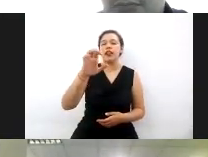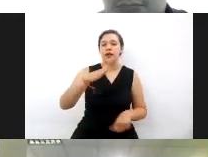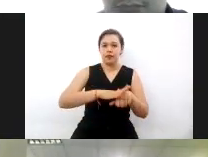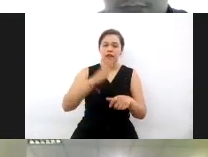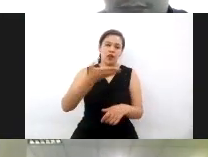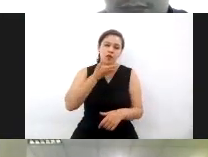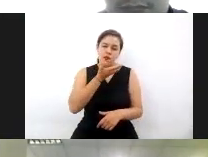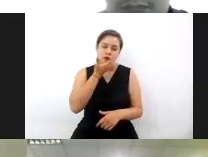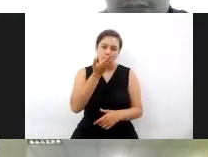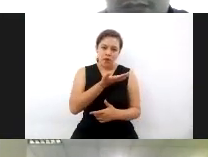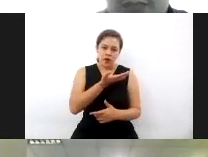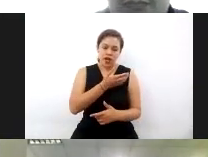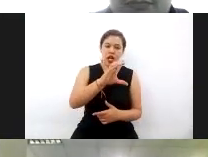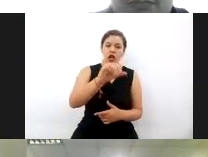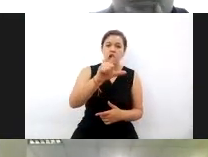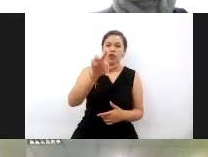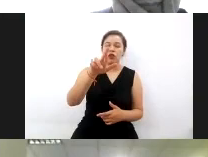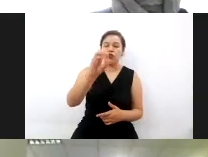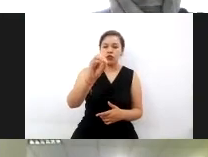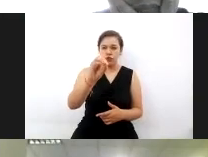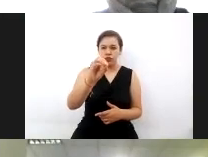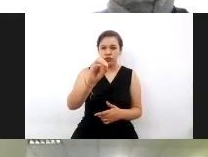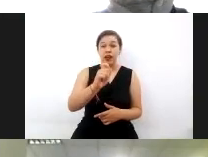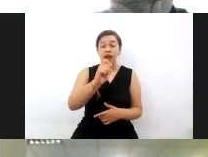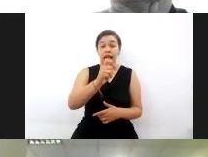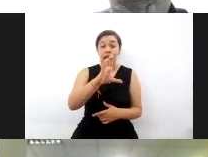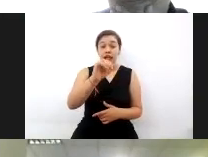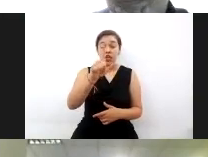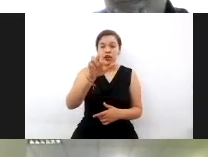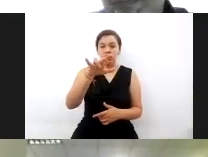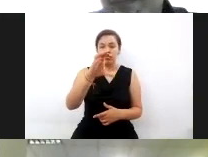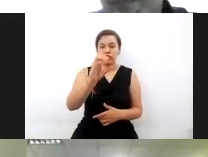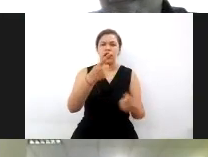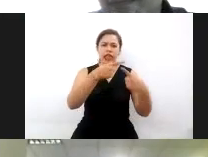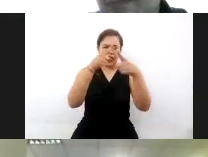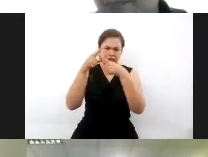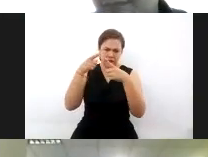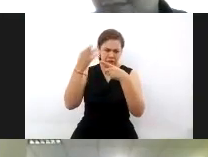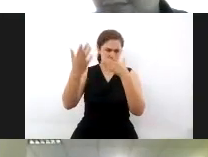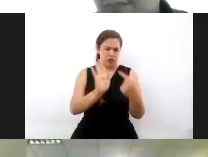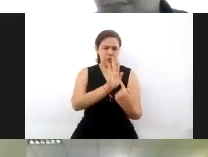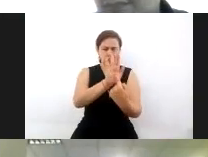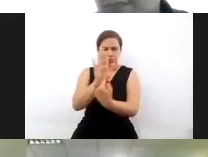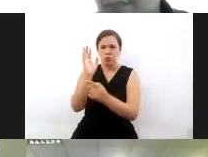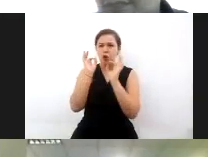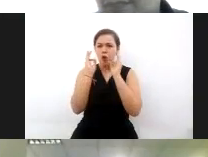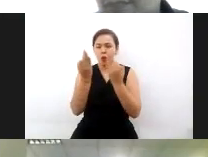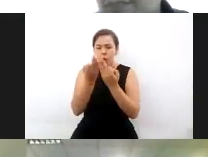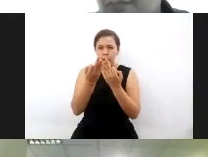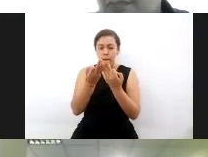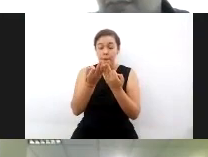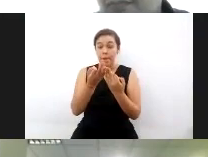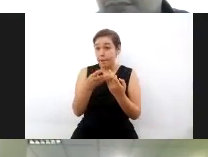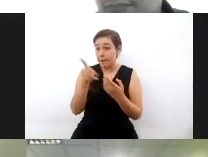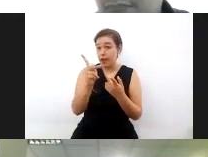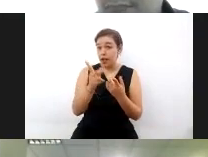se trata del cloro. Como tal, el cloro, pues lo podemos encontrar en distintas presentaciones. En la parte